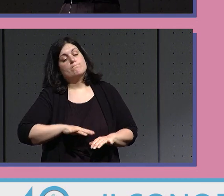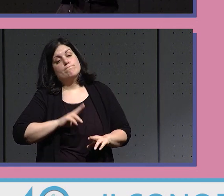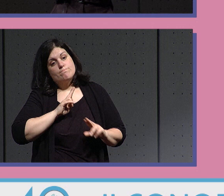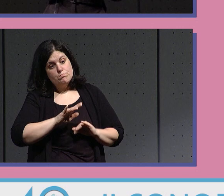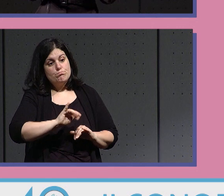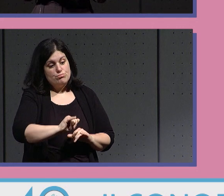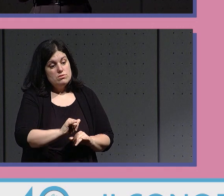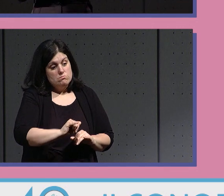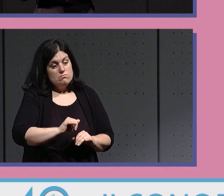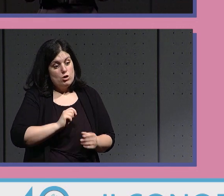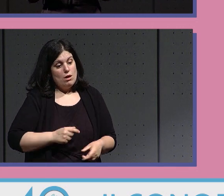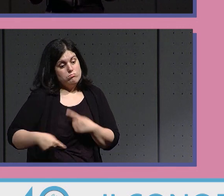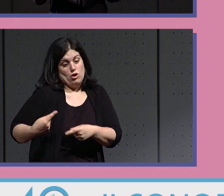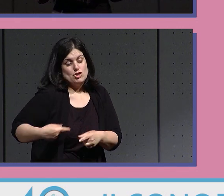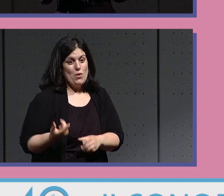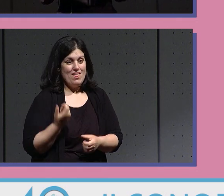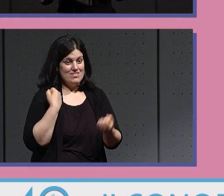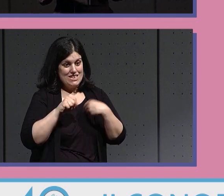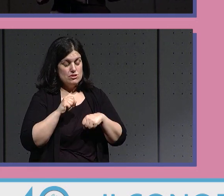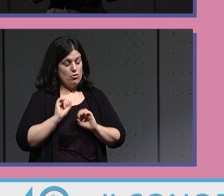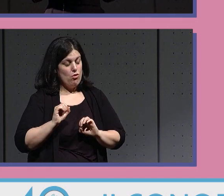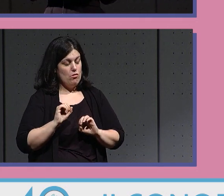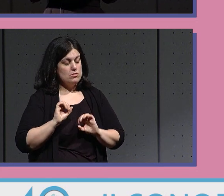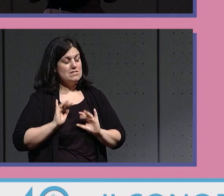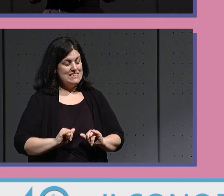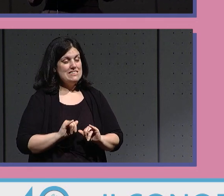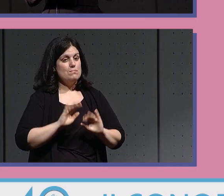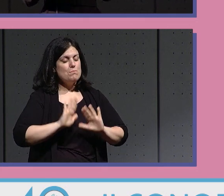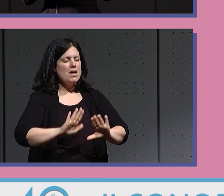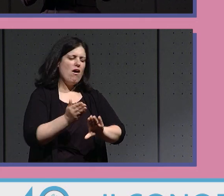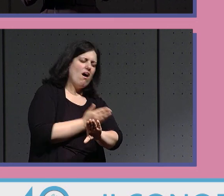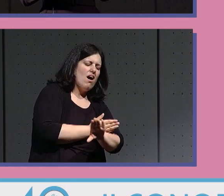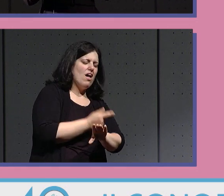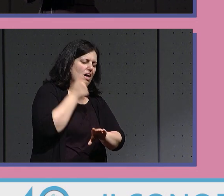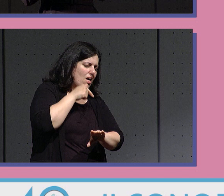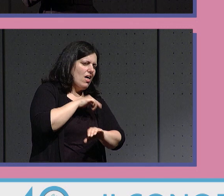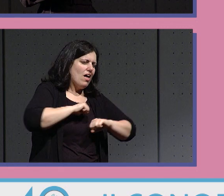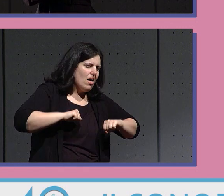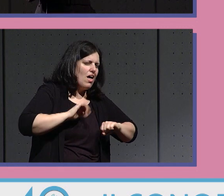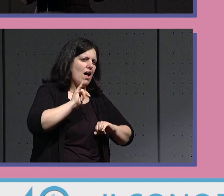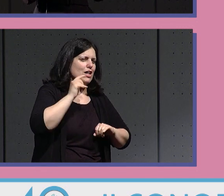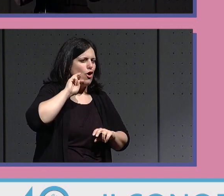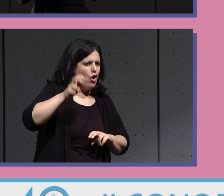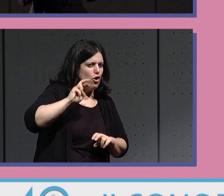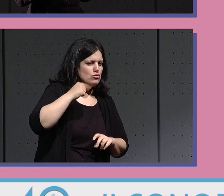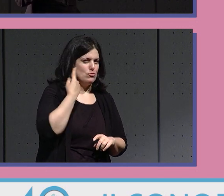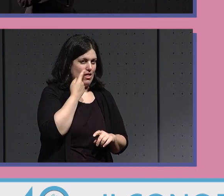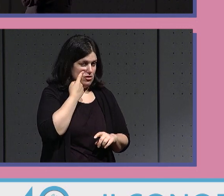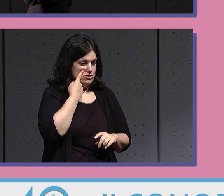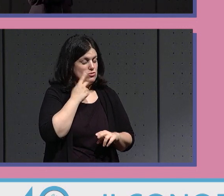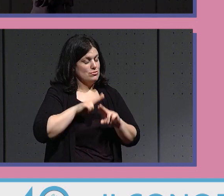expresión final es una alteración en la conducta, efectivamente, pero eso no explica lo que ocurre y no nos va a permitir